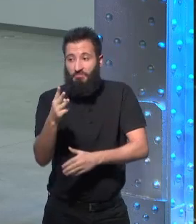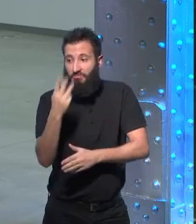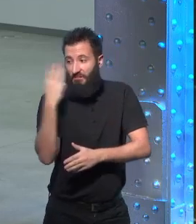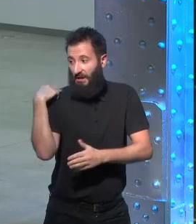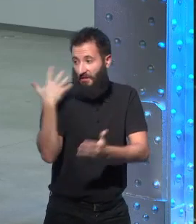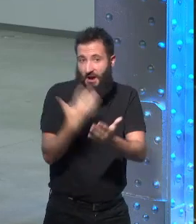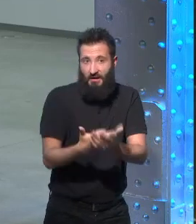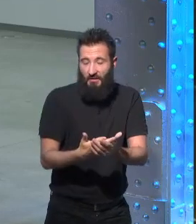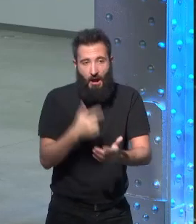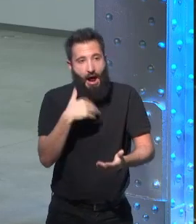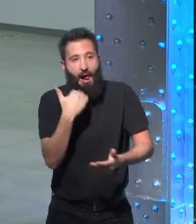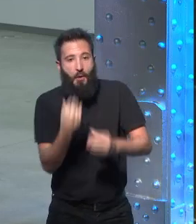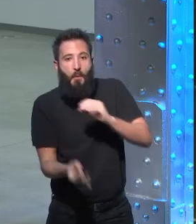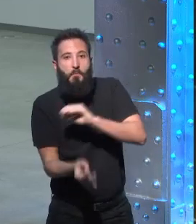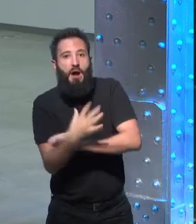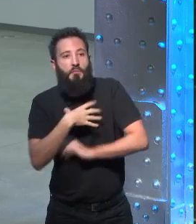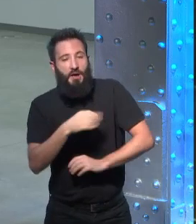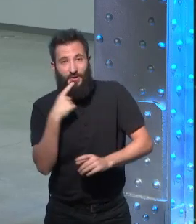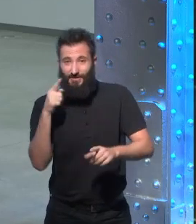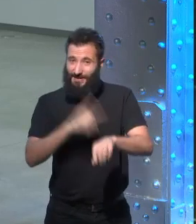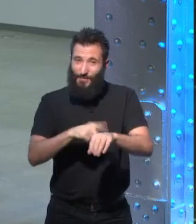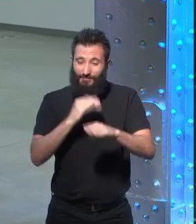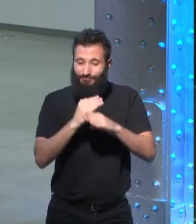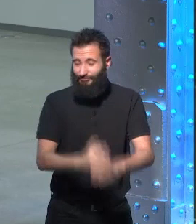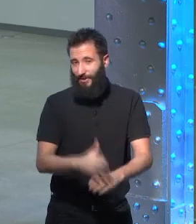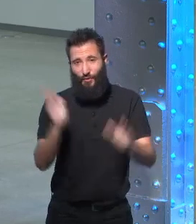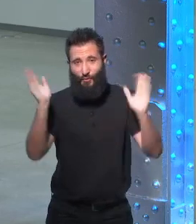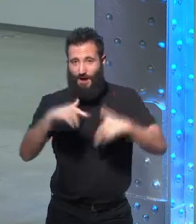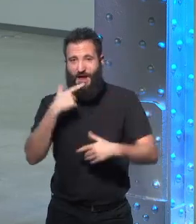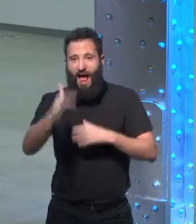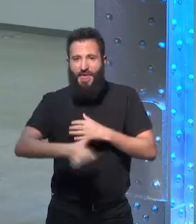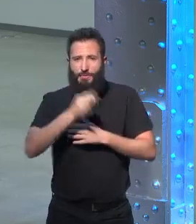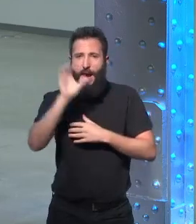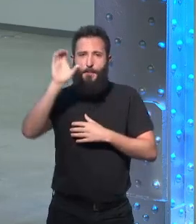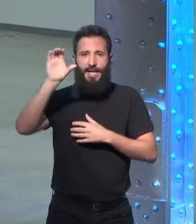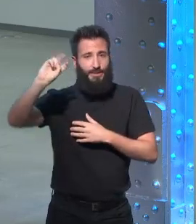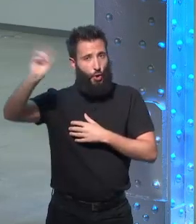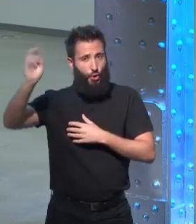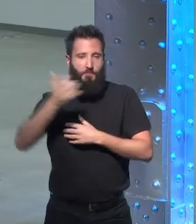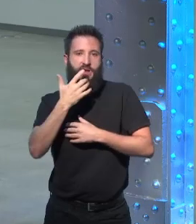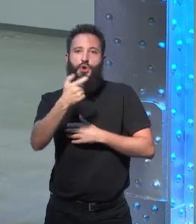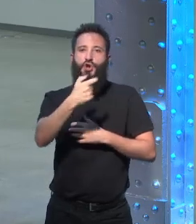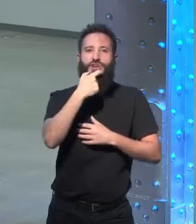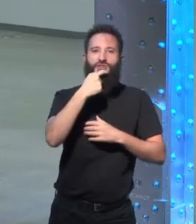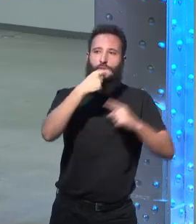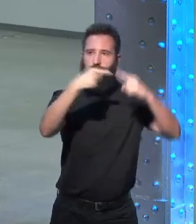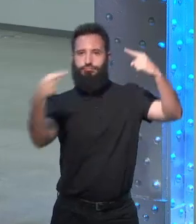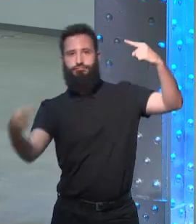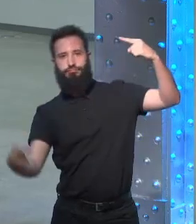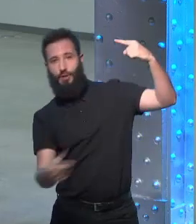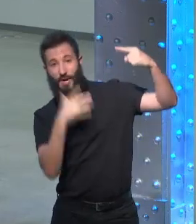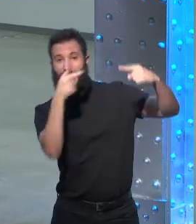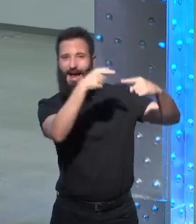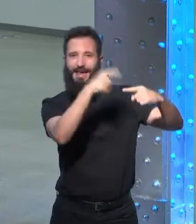llevamos el tiempo suficiente. Y además nos encontramos muy, muy lejos de otros países como el Reino Unido, donde de verdad se